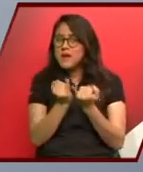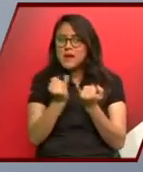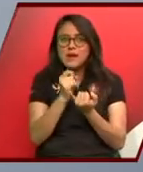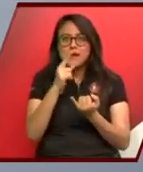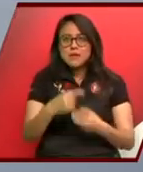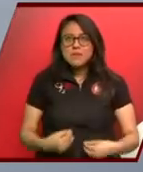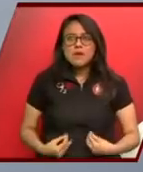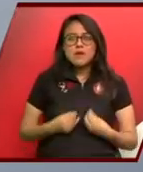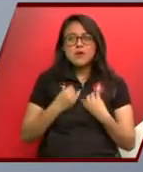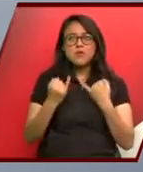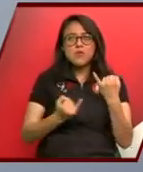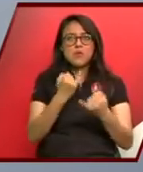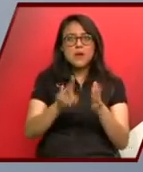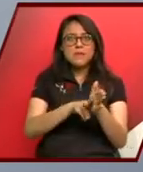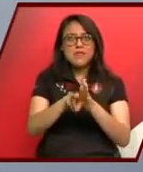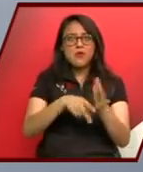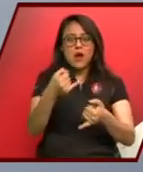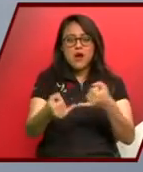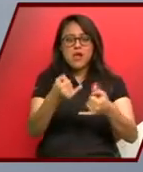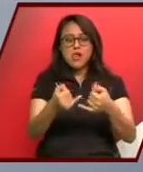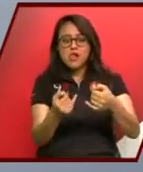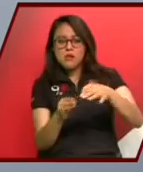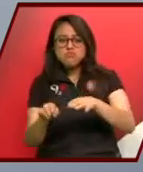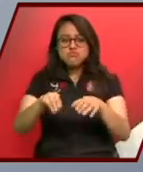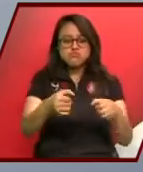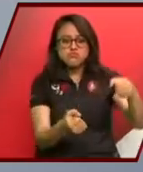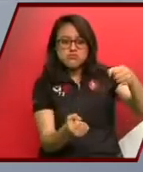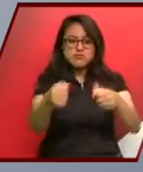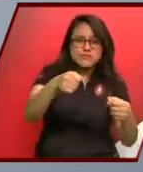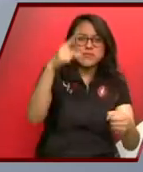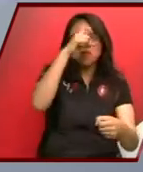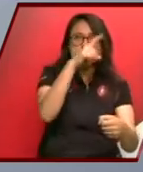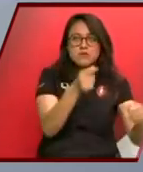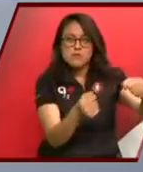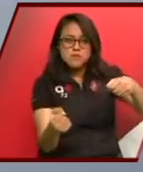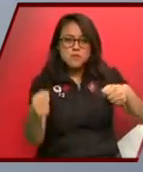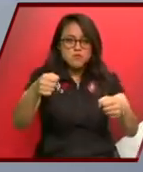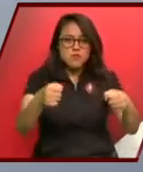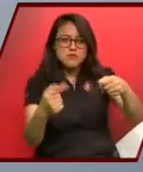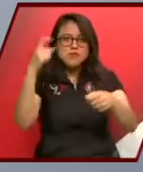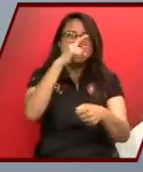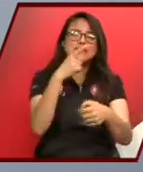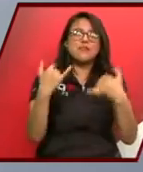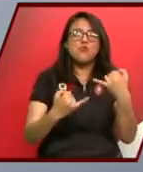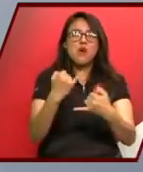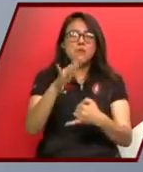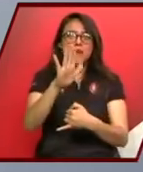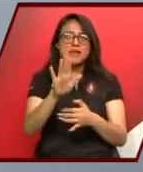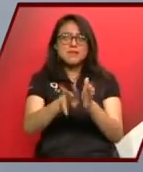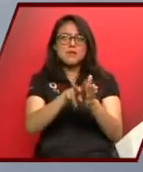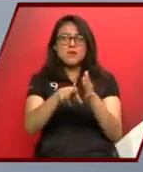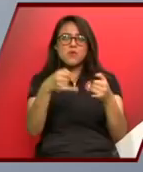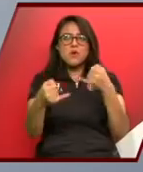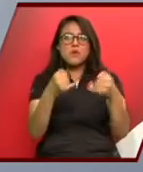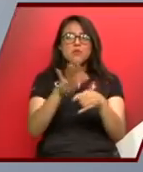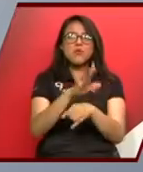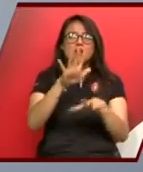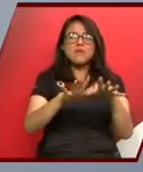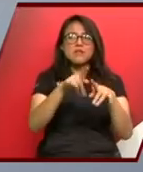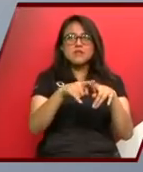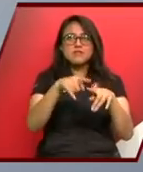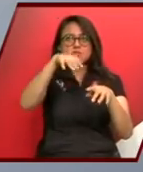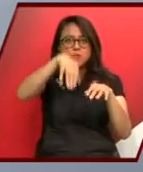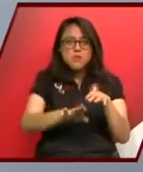cuenta, voy jugando videojuegos. Esquive el bache, esquive el bache, esquive el bache, esquive el bache. Sí, y de repente se hace tráfico porque los baches